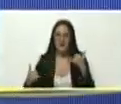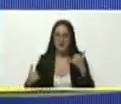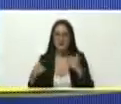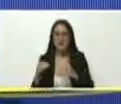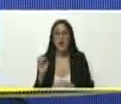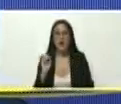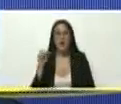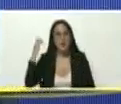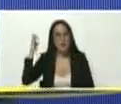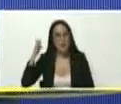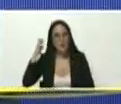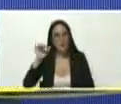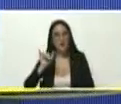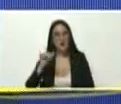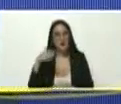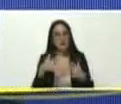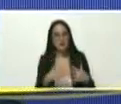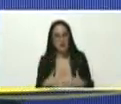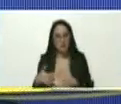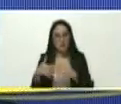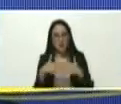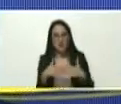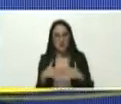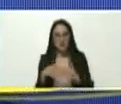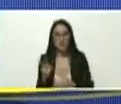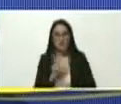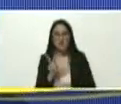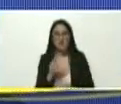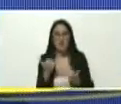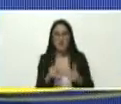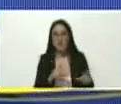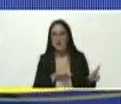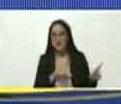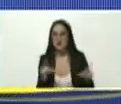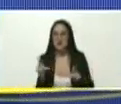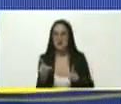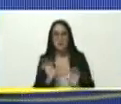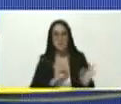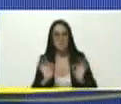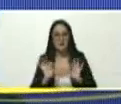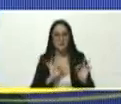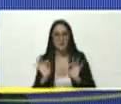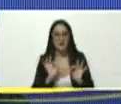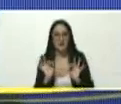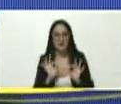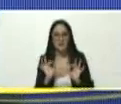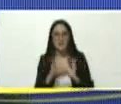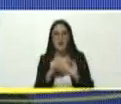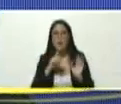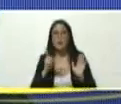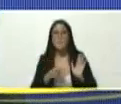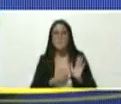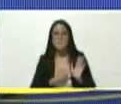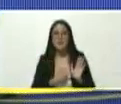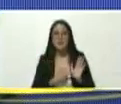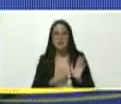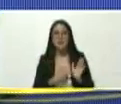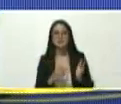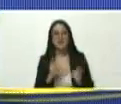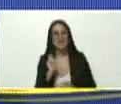Europa y de Estados Unidos, Venezuela está lista y preparada para cumplir su